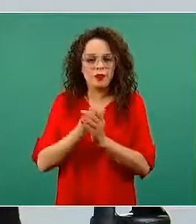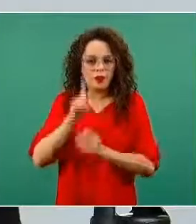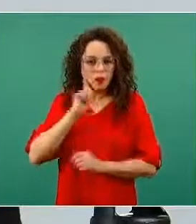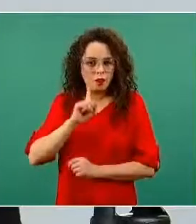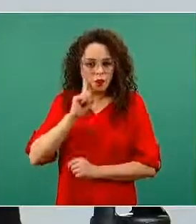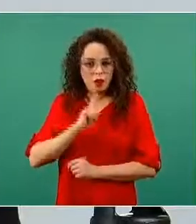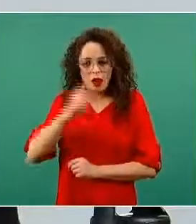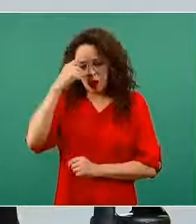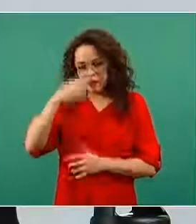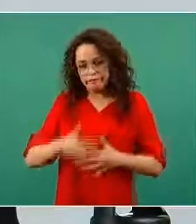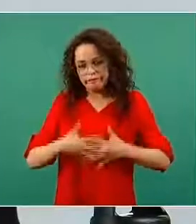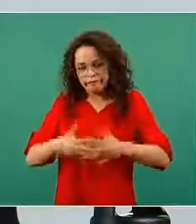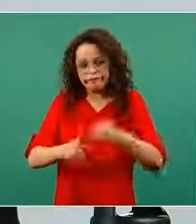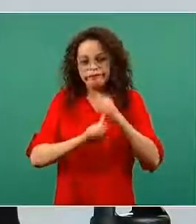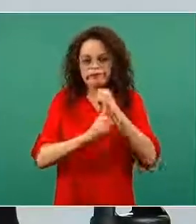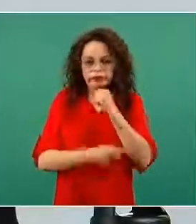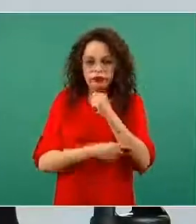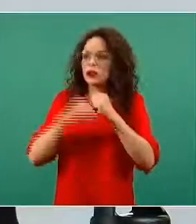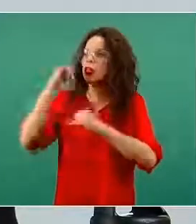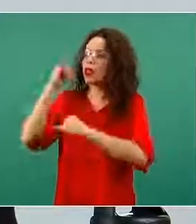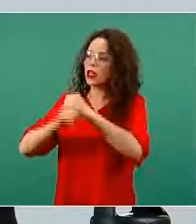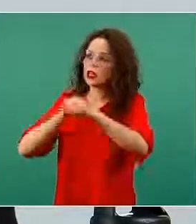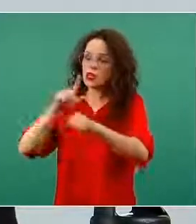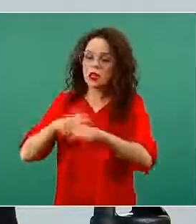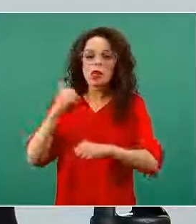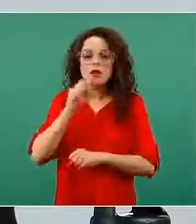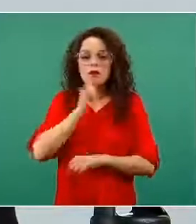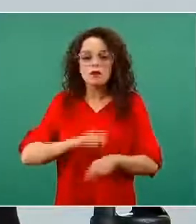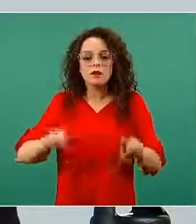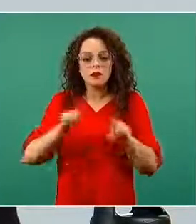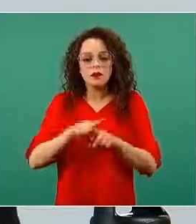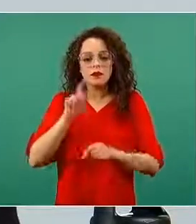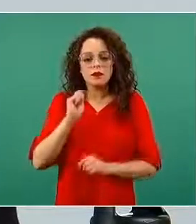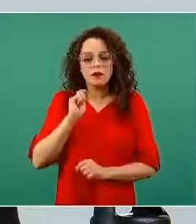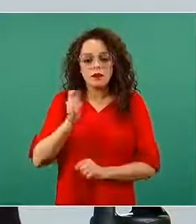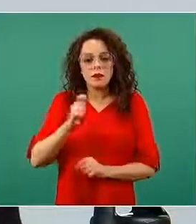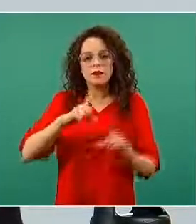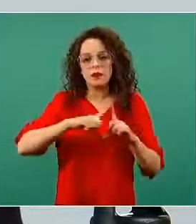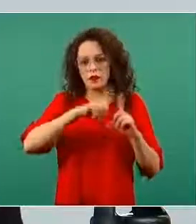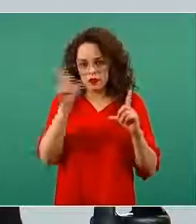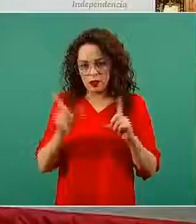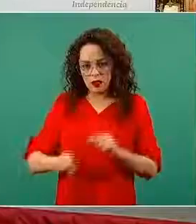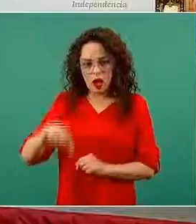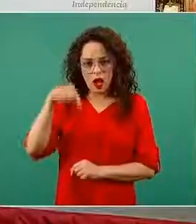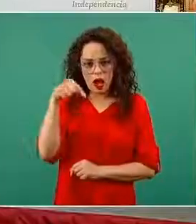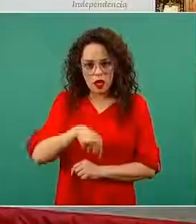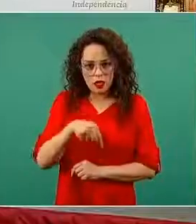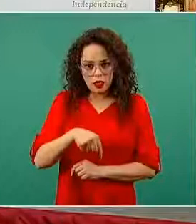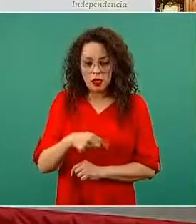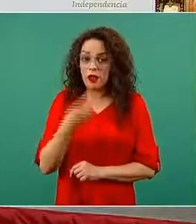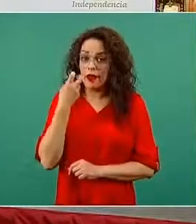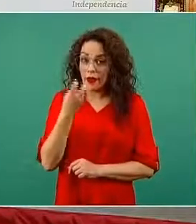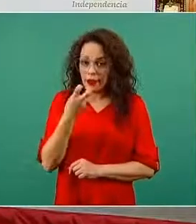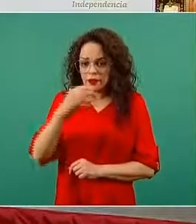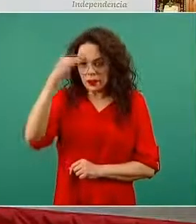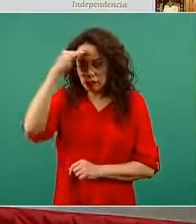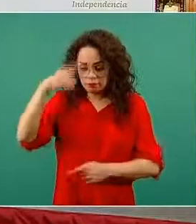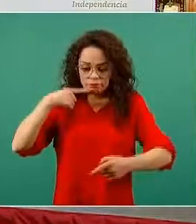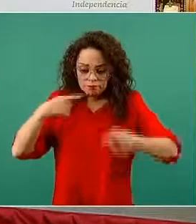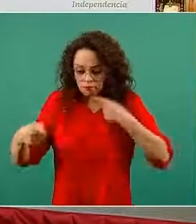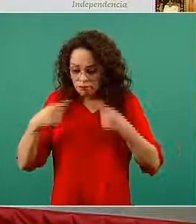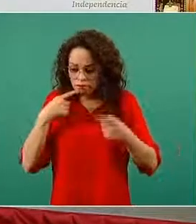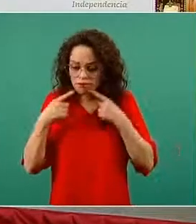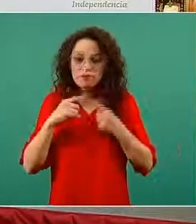tanto internacionales como en espacios nacionales, y se llega a esta recomendación con